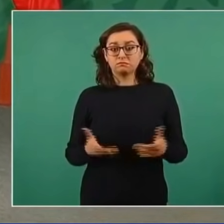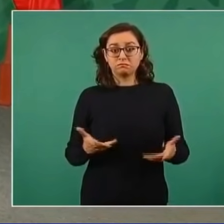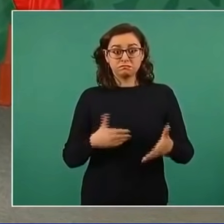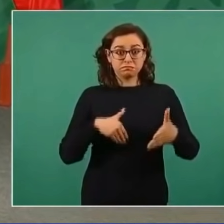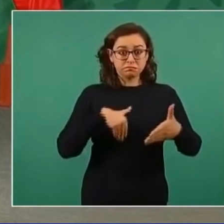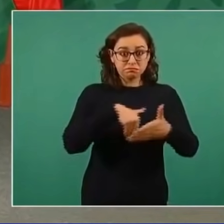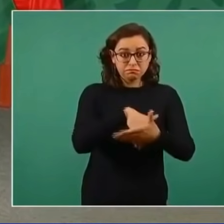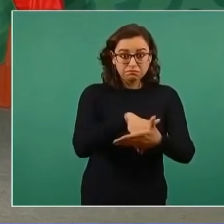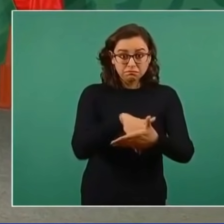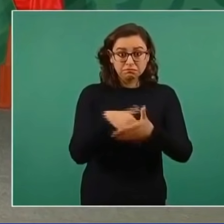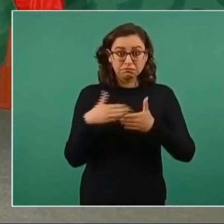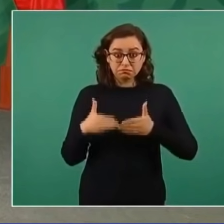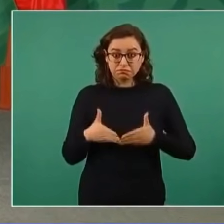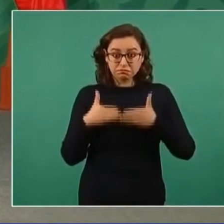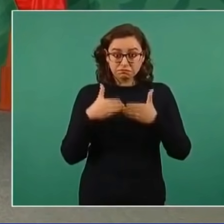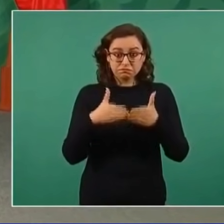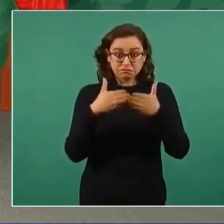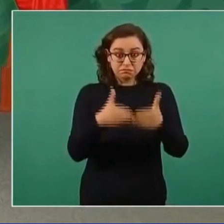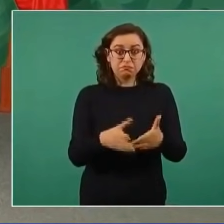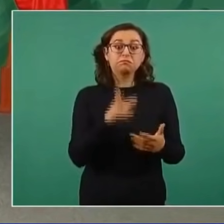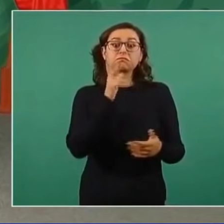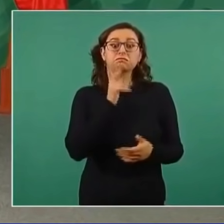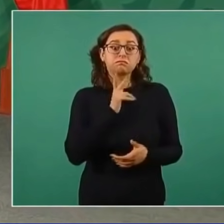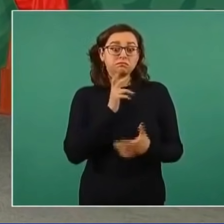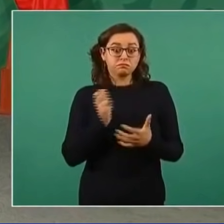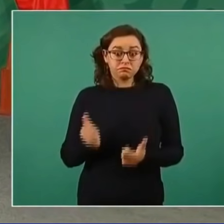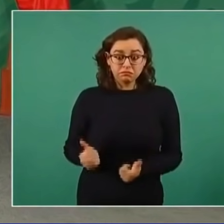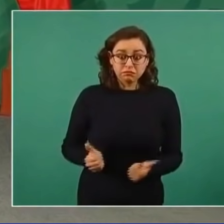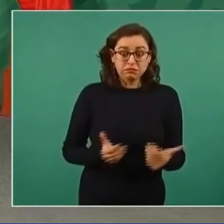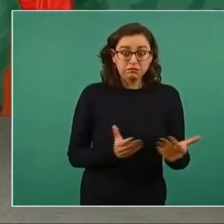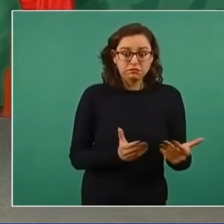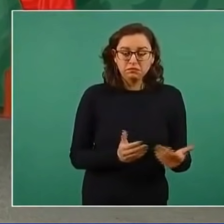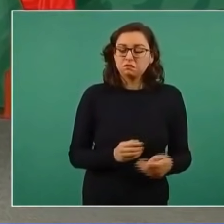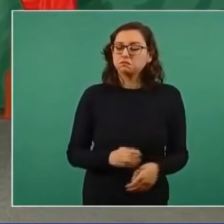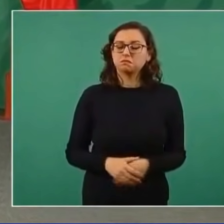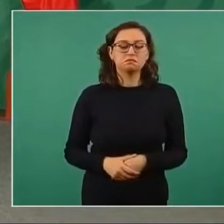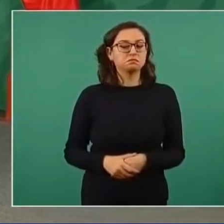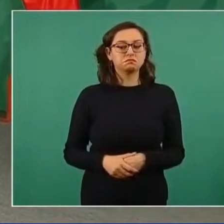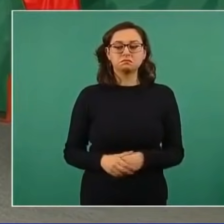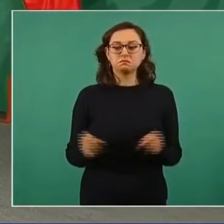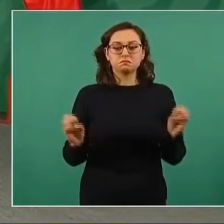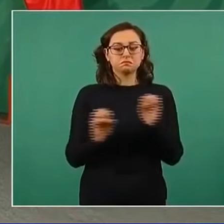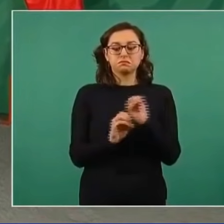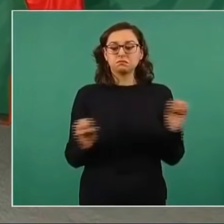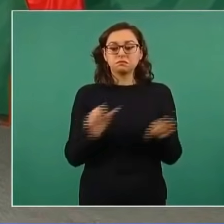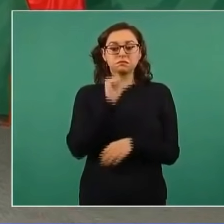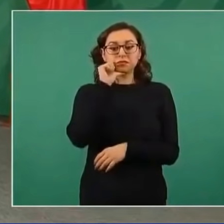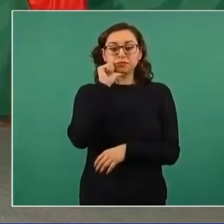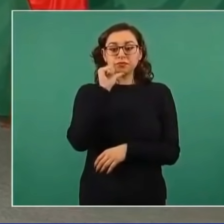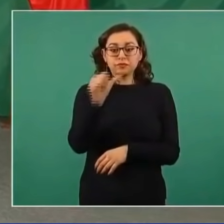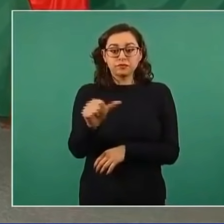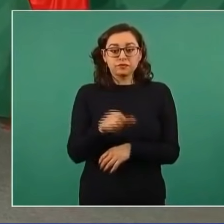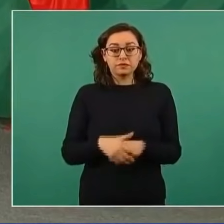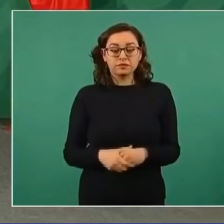atracar muelles, no había depósitos de combustible, todo estaba lleno